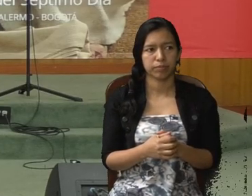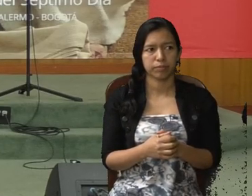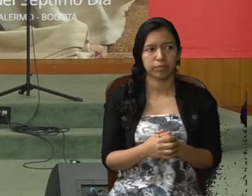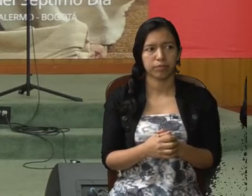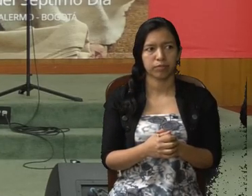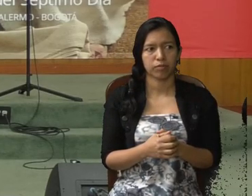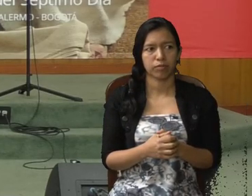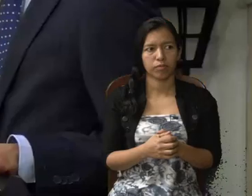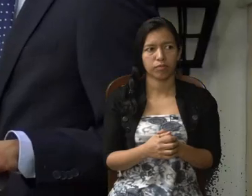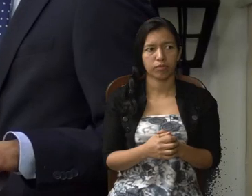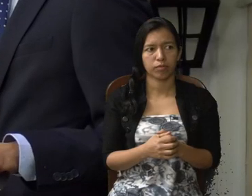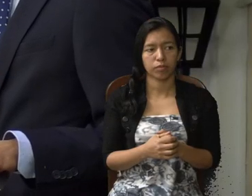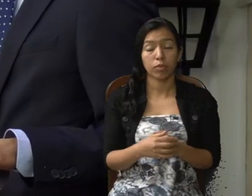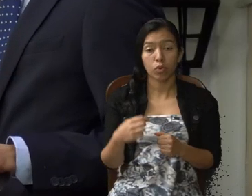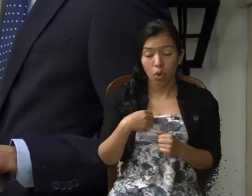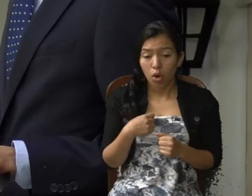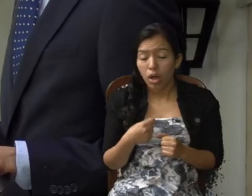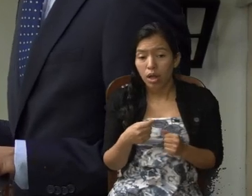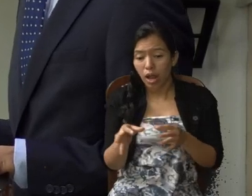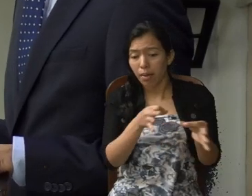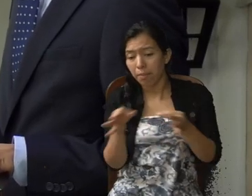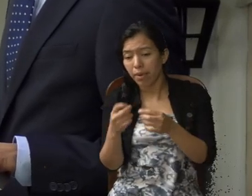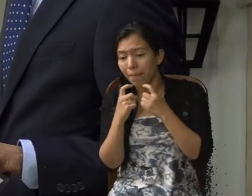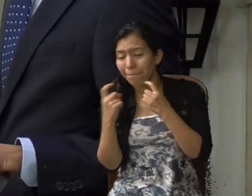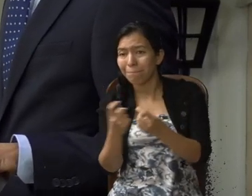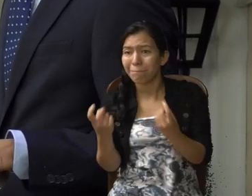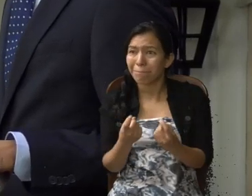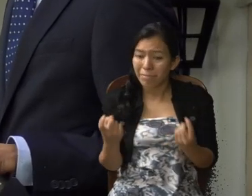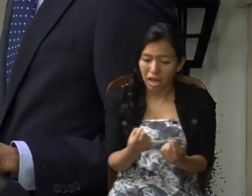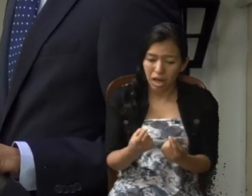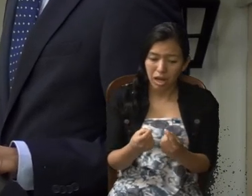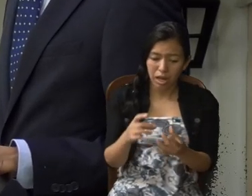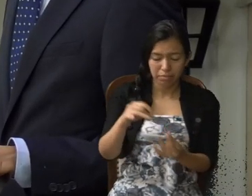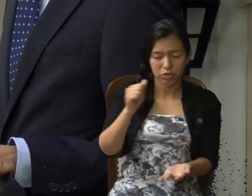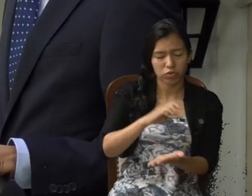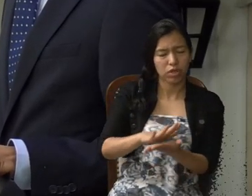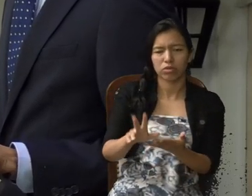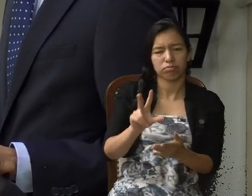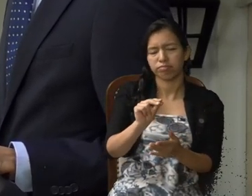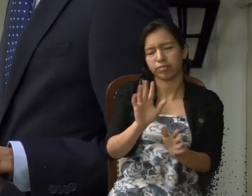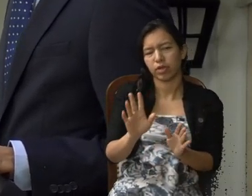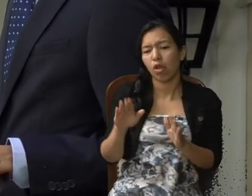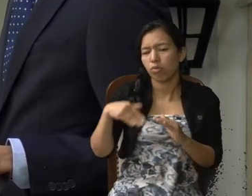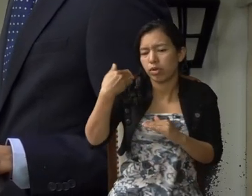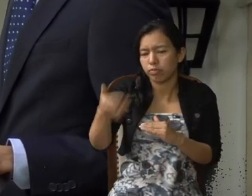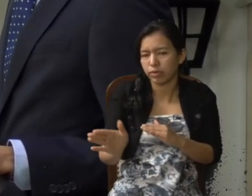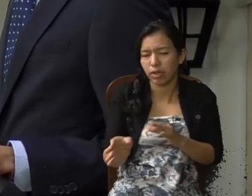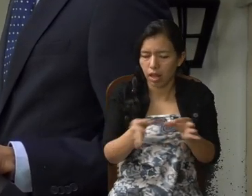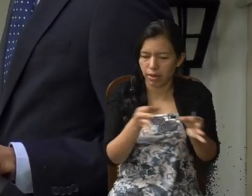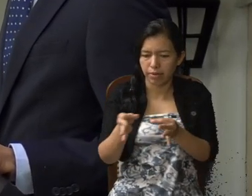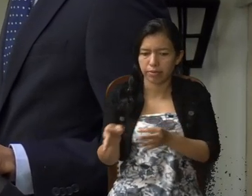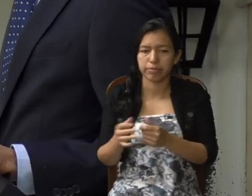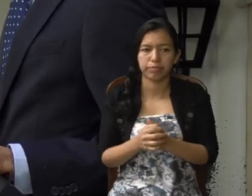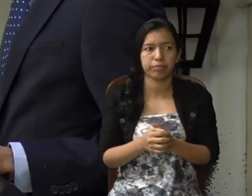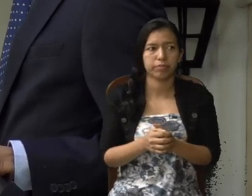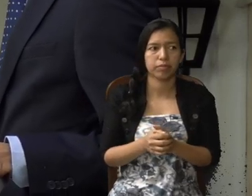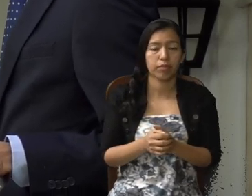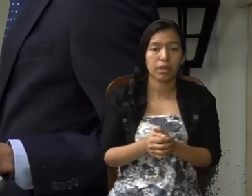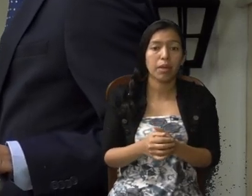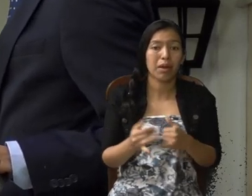a hablar sobre el pecado contra el Espíritu Santo, tal vez eso sea... En otra oportunidad. Sin